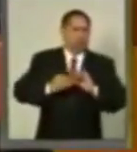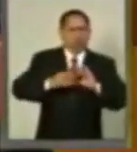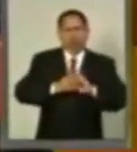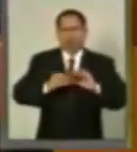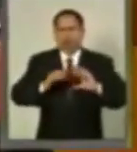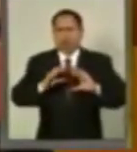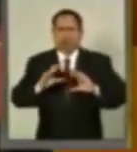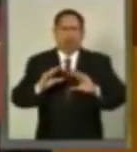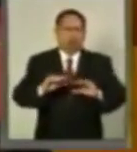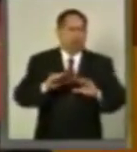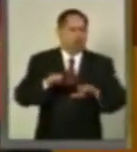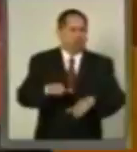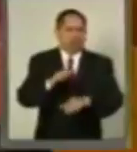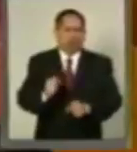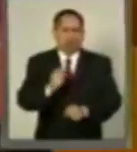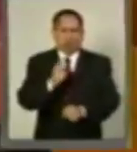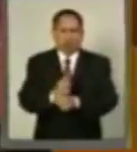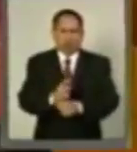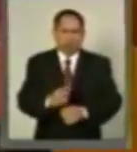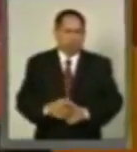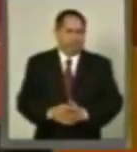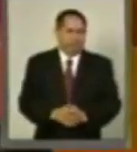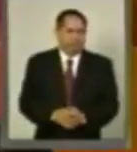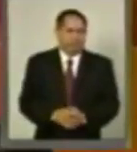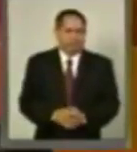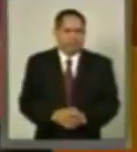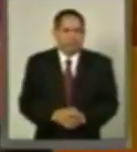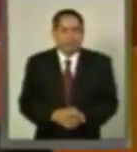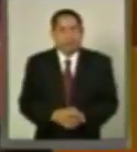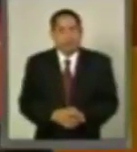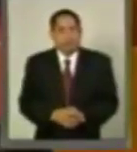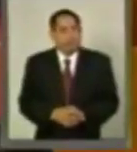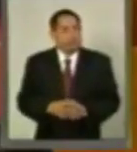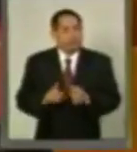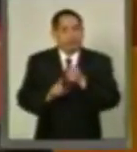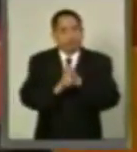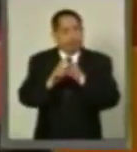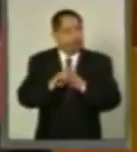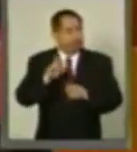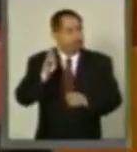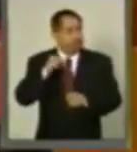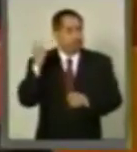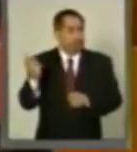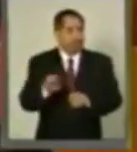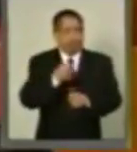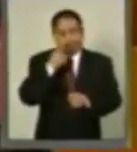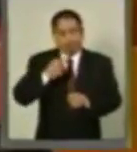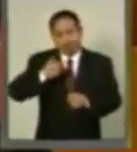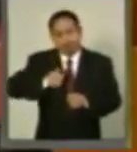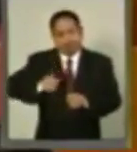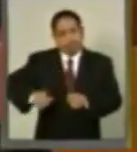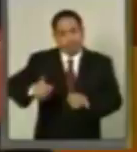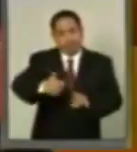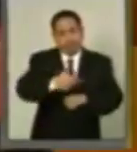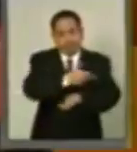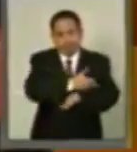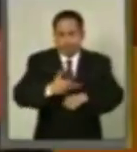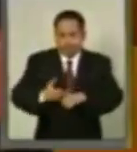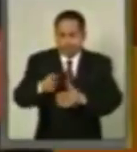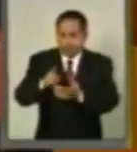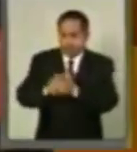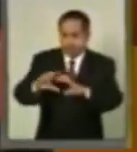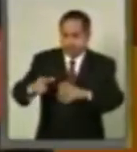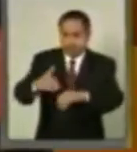materia de seguridad. La problemática que enfrentamos, cada una de las familias mexicanas y